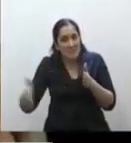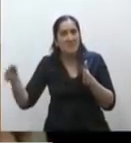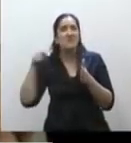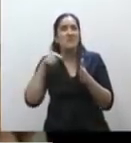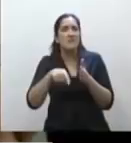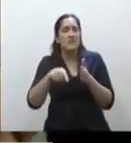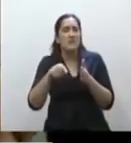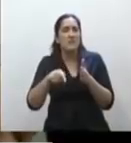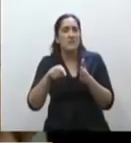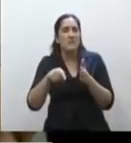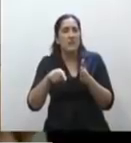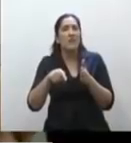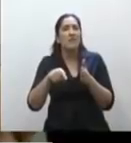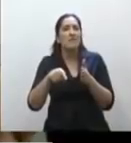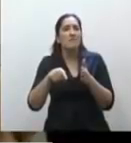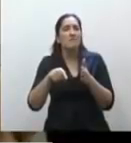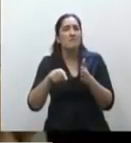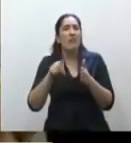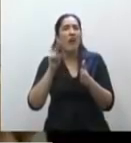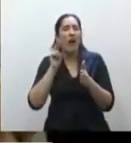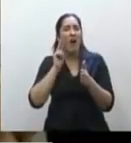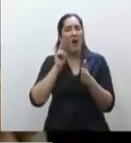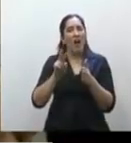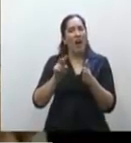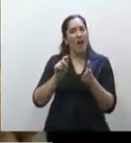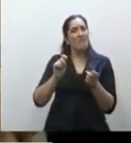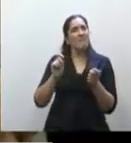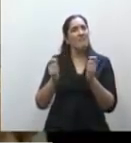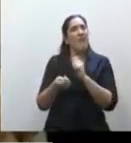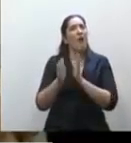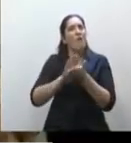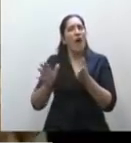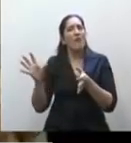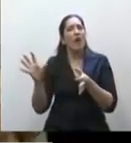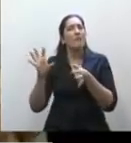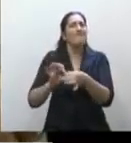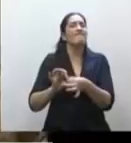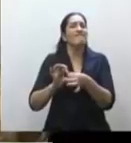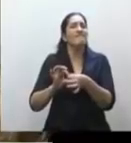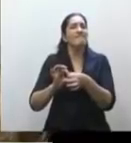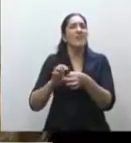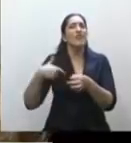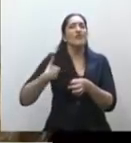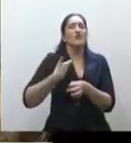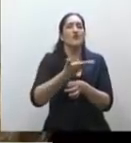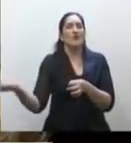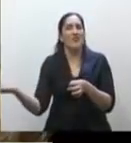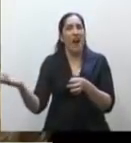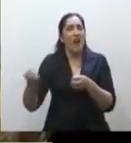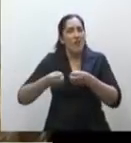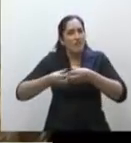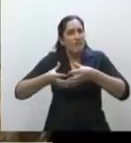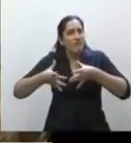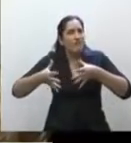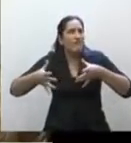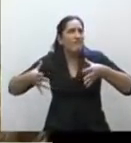verse la incorporación de lo social también a ese movimiento, que fue creciendo y en